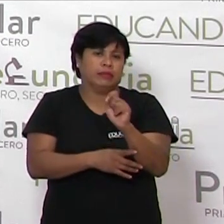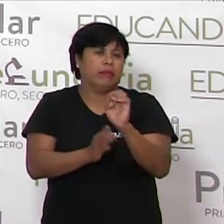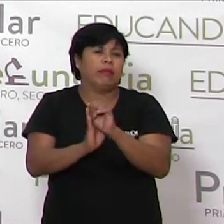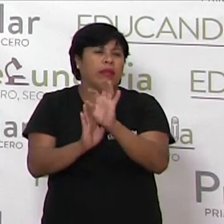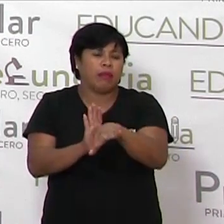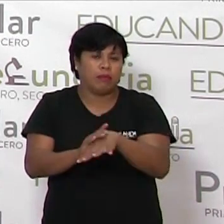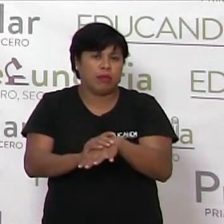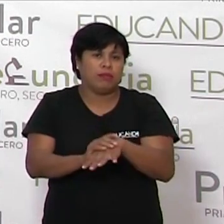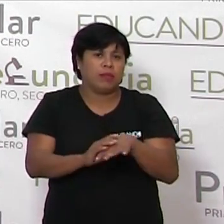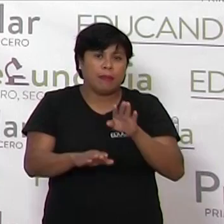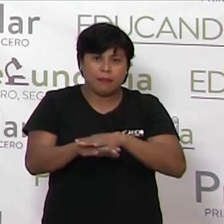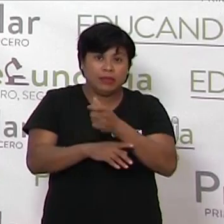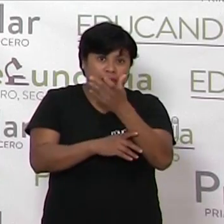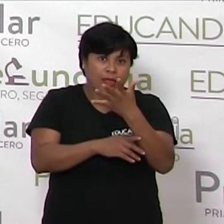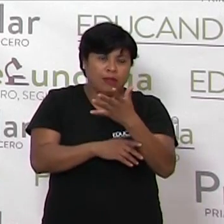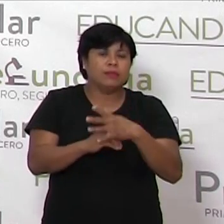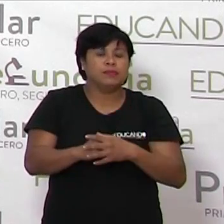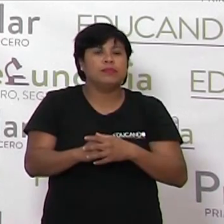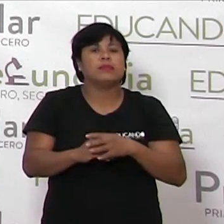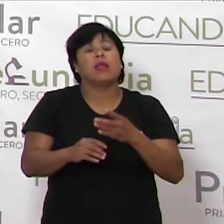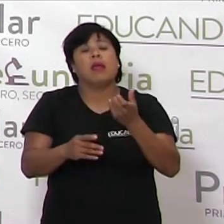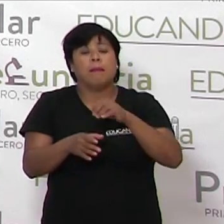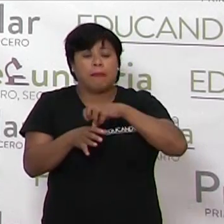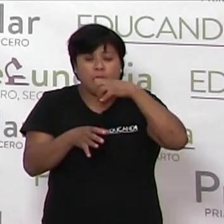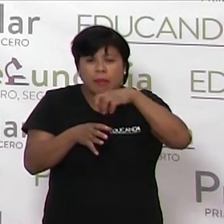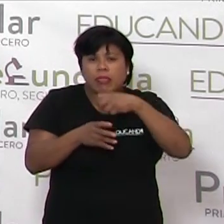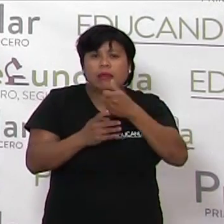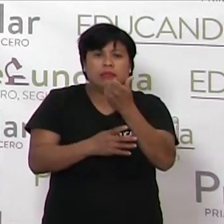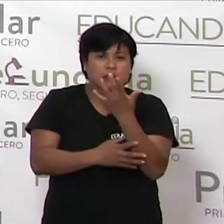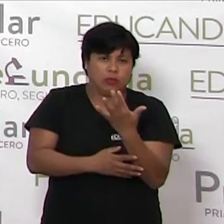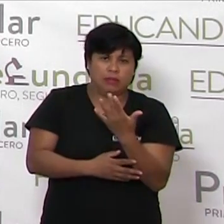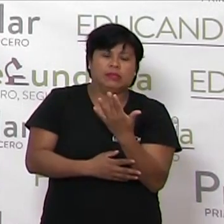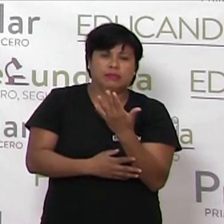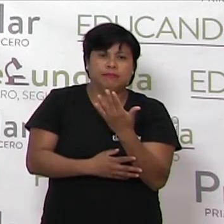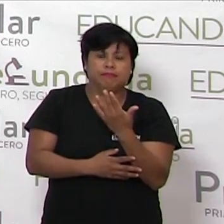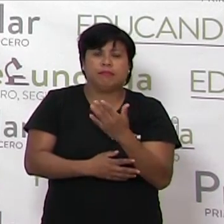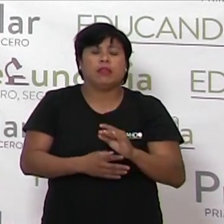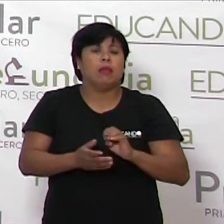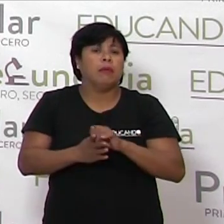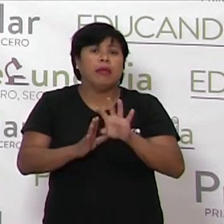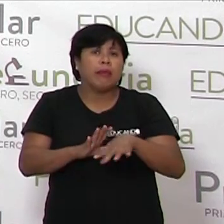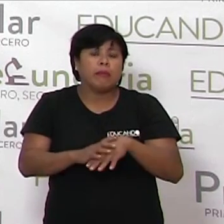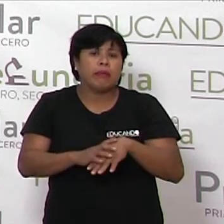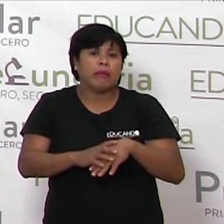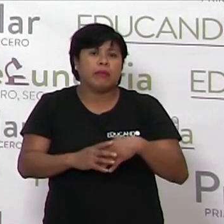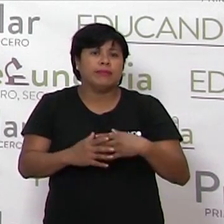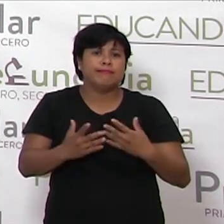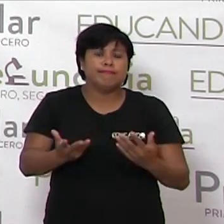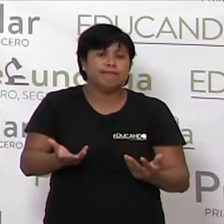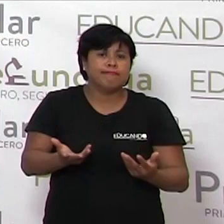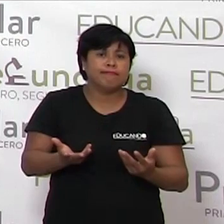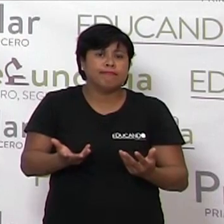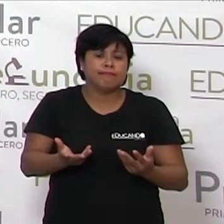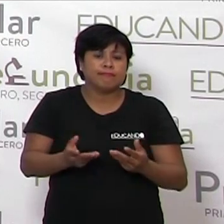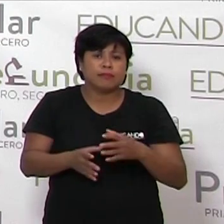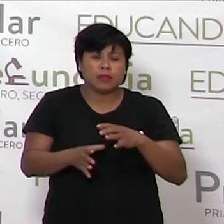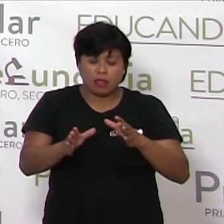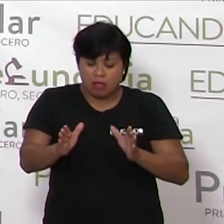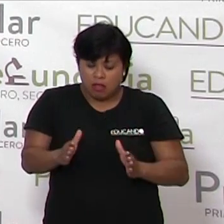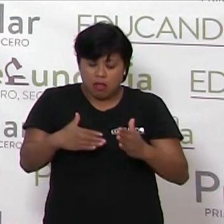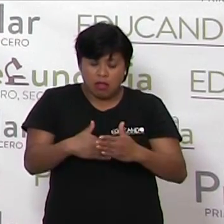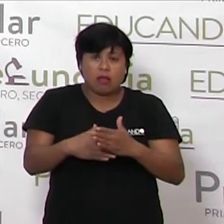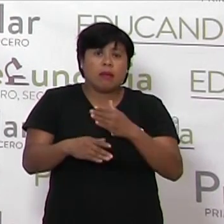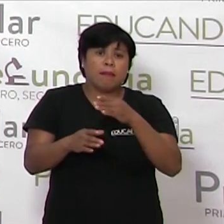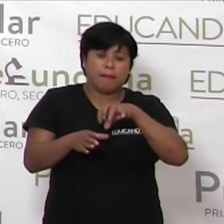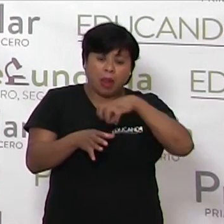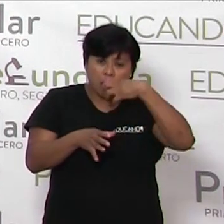pesos, ejemplo. Están más caras, ¿verdad? Palomitas 50 pesos. De un combo de